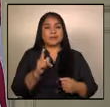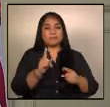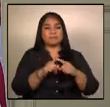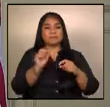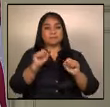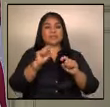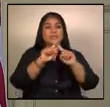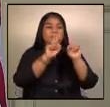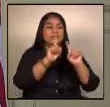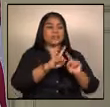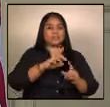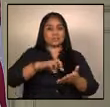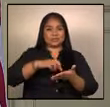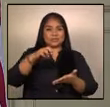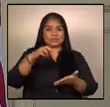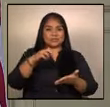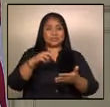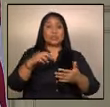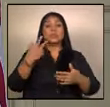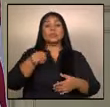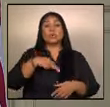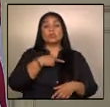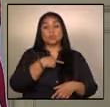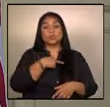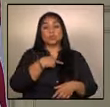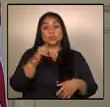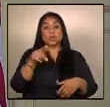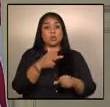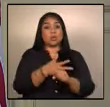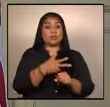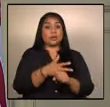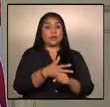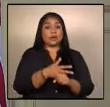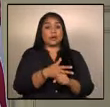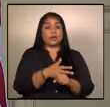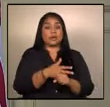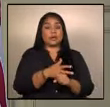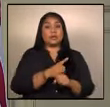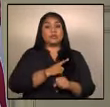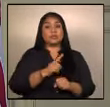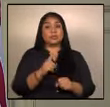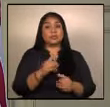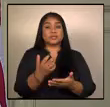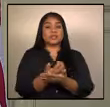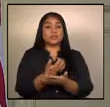países. Nosotros en Guatemala somos la economía